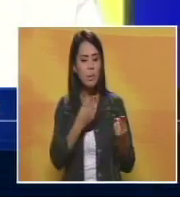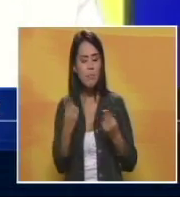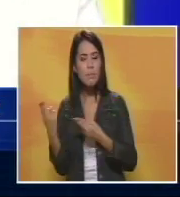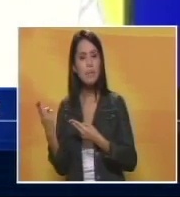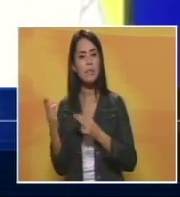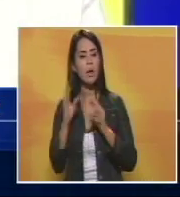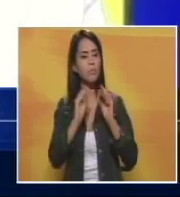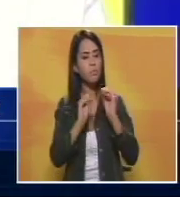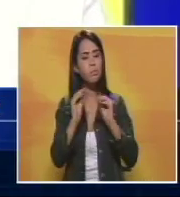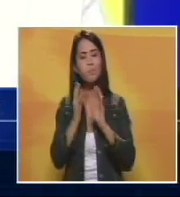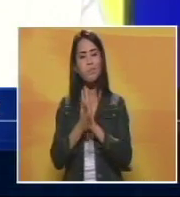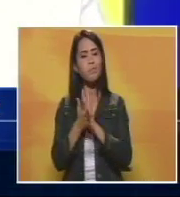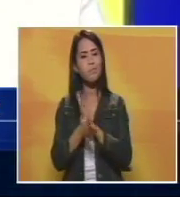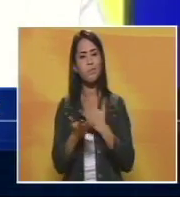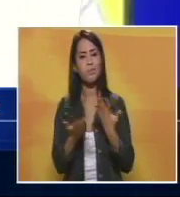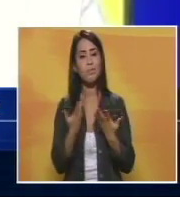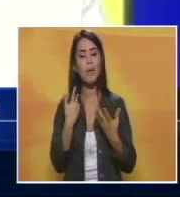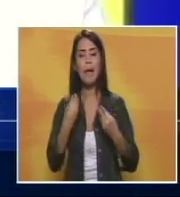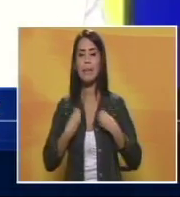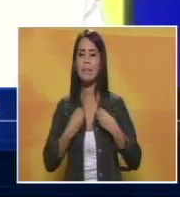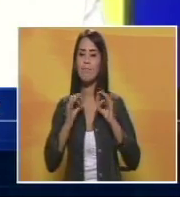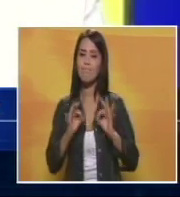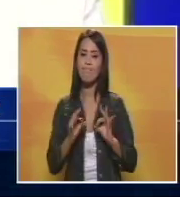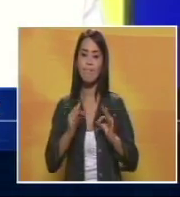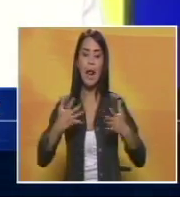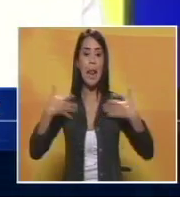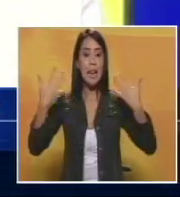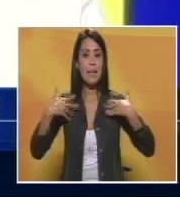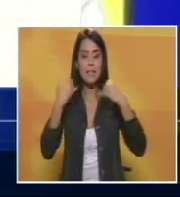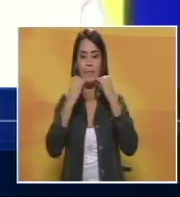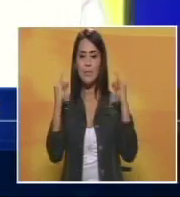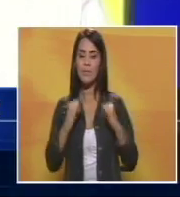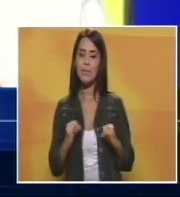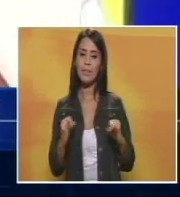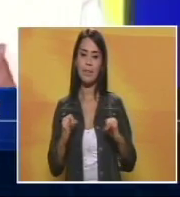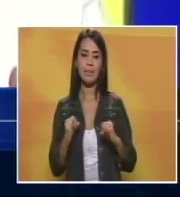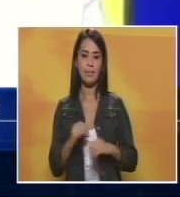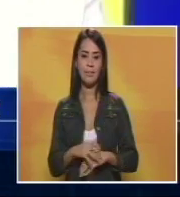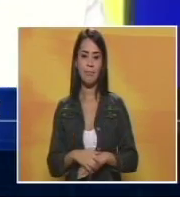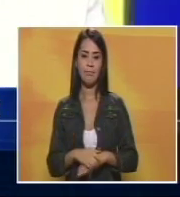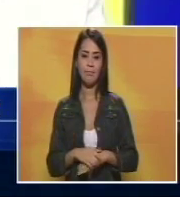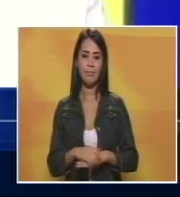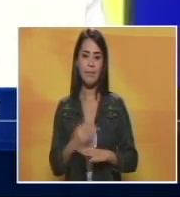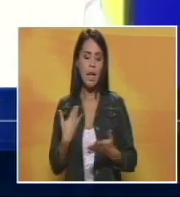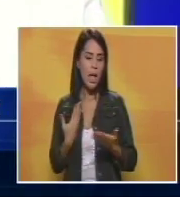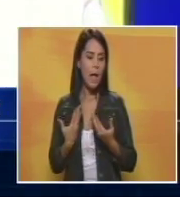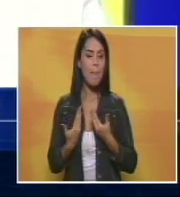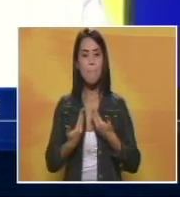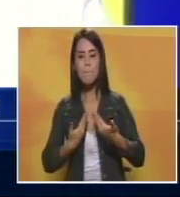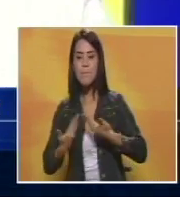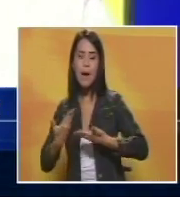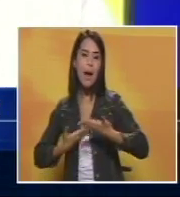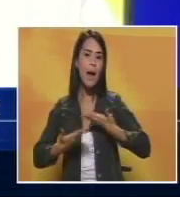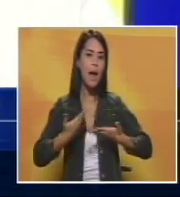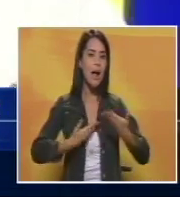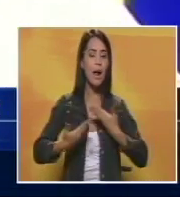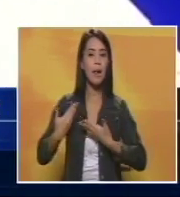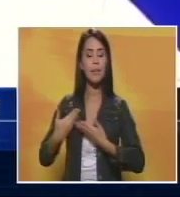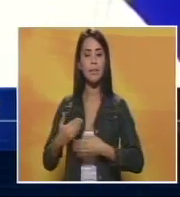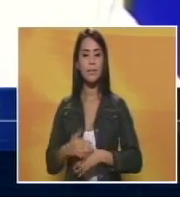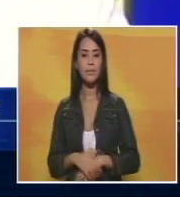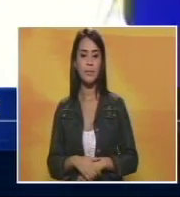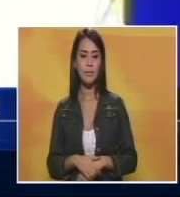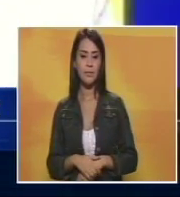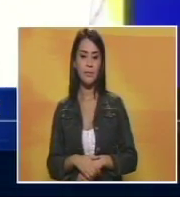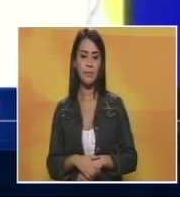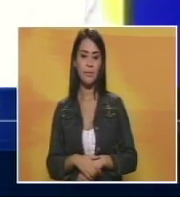llama realmente es a que vivamos en la alegría, a que vivamos en la cercanía, a que